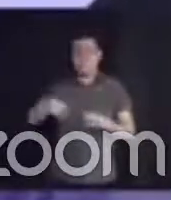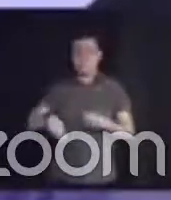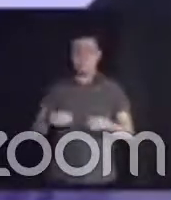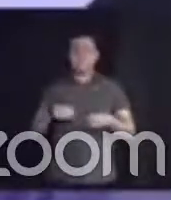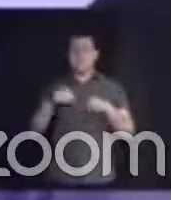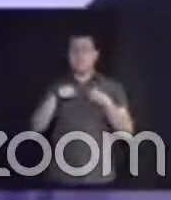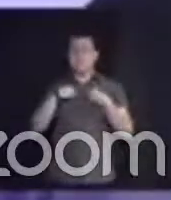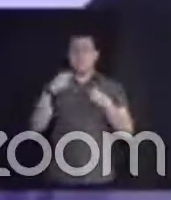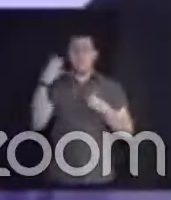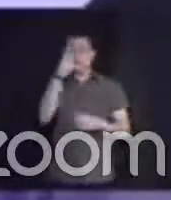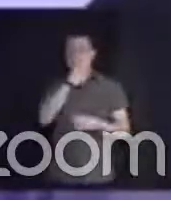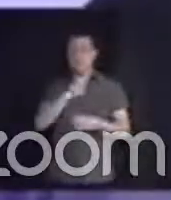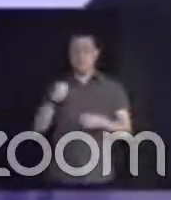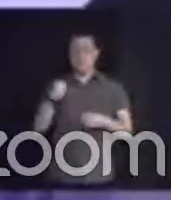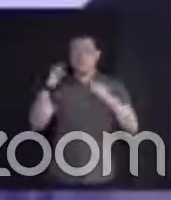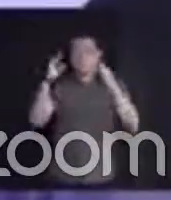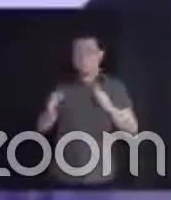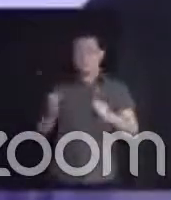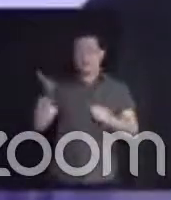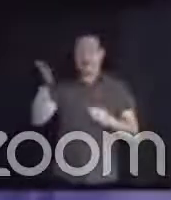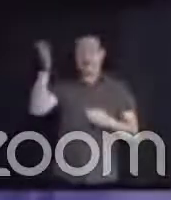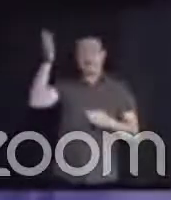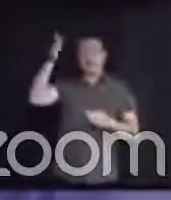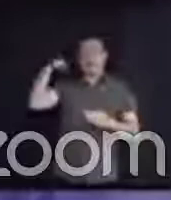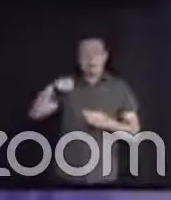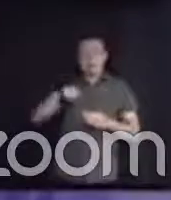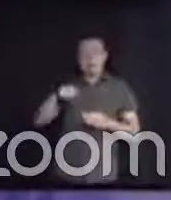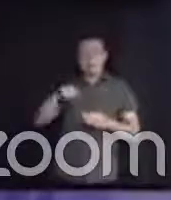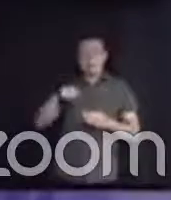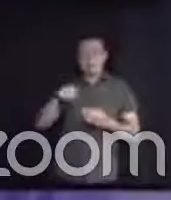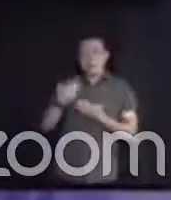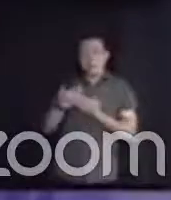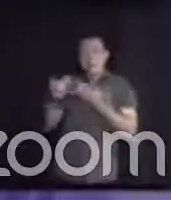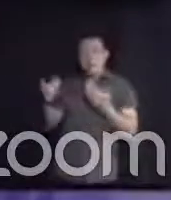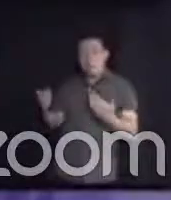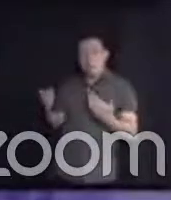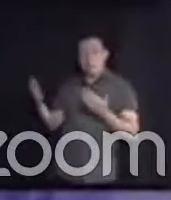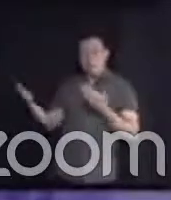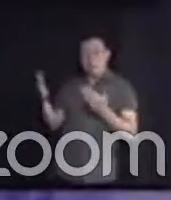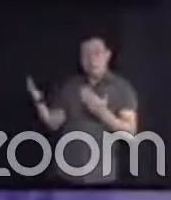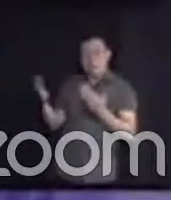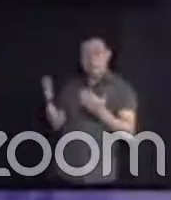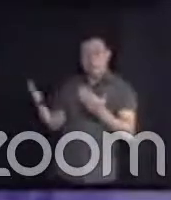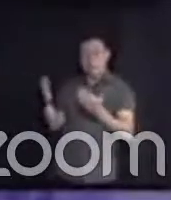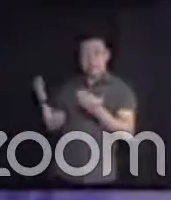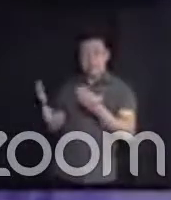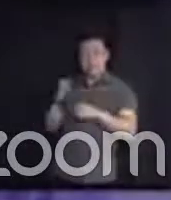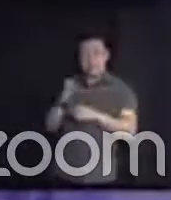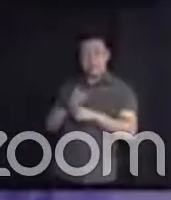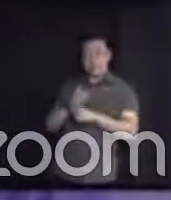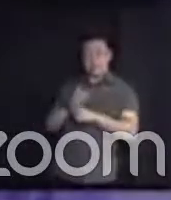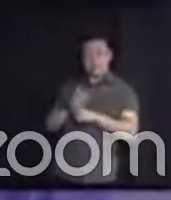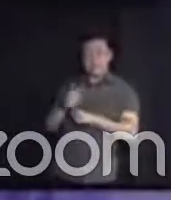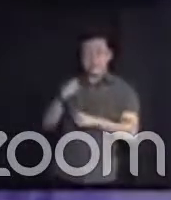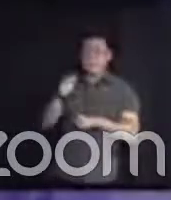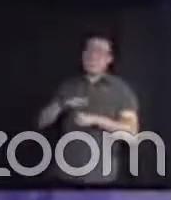vida que ahora tengo. Veo a la Angélica de antes y veo a la Angélica esta, la de ahora, la de aquí.